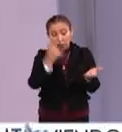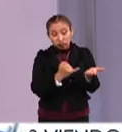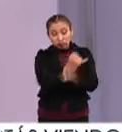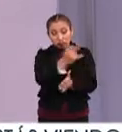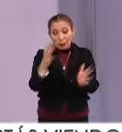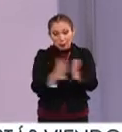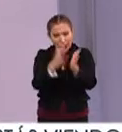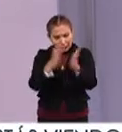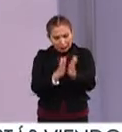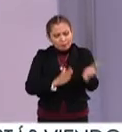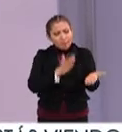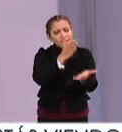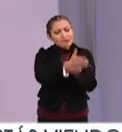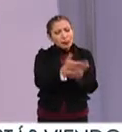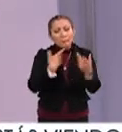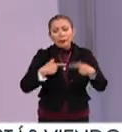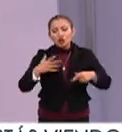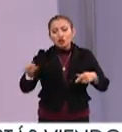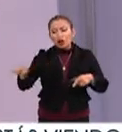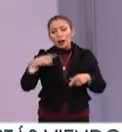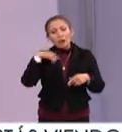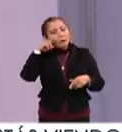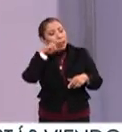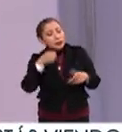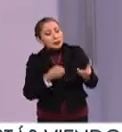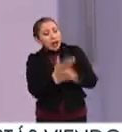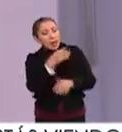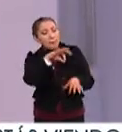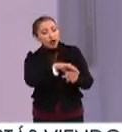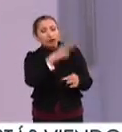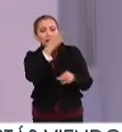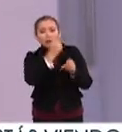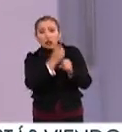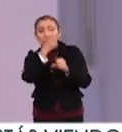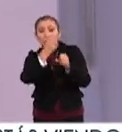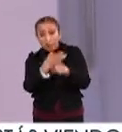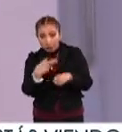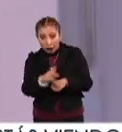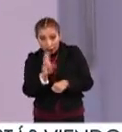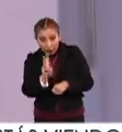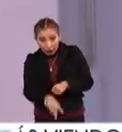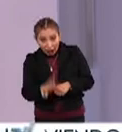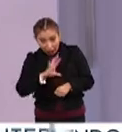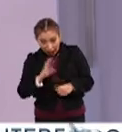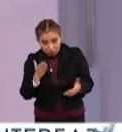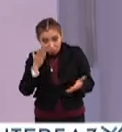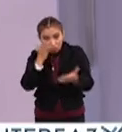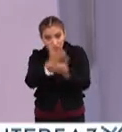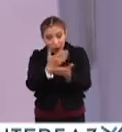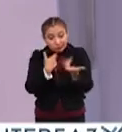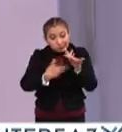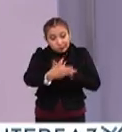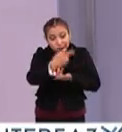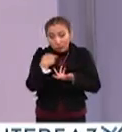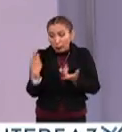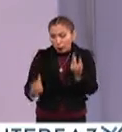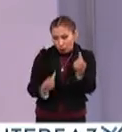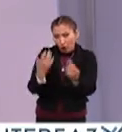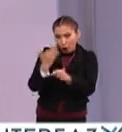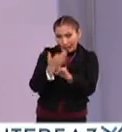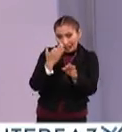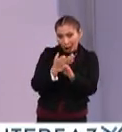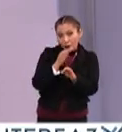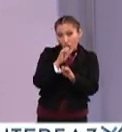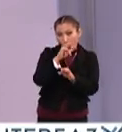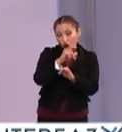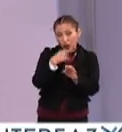democracia participativa en la cual pues la ciudadanía y los ciudadanos salen a votar cada 3 años, pero en realidad no hay una deliberación pública como los foros que están